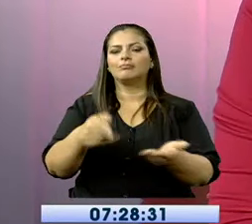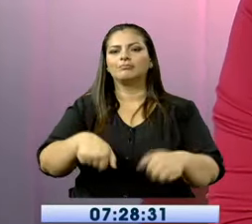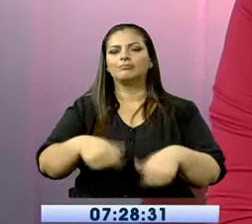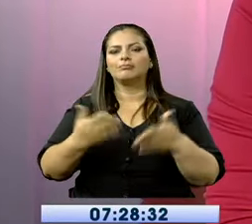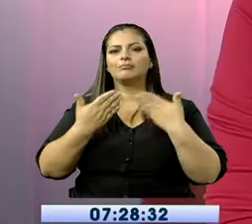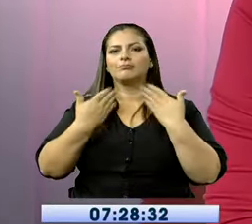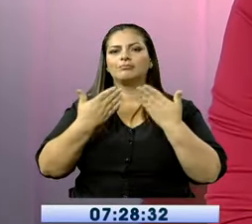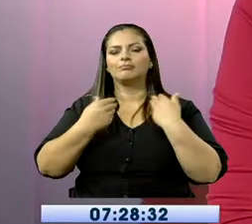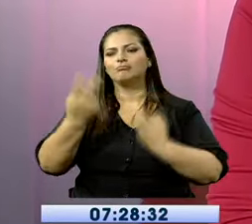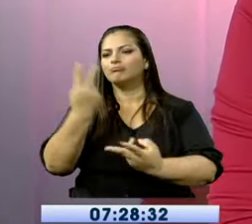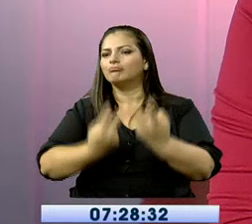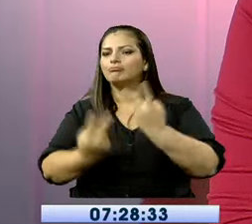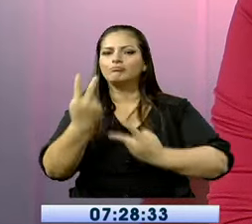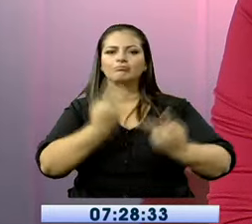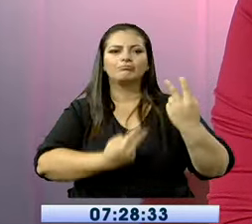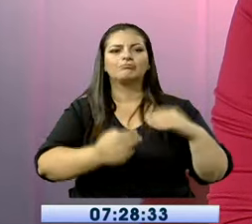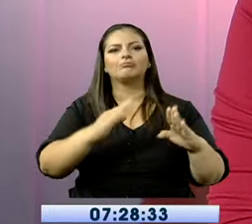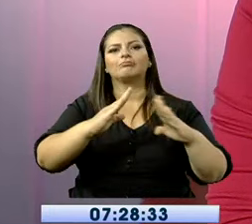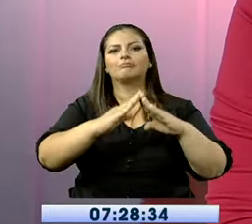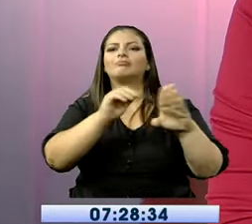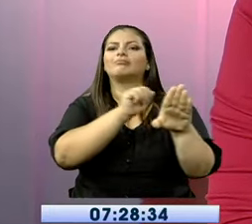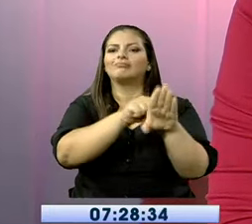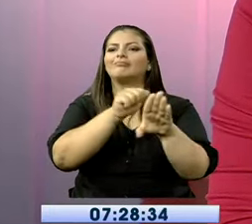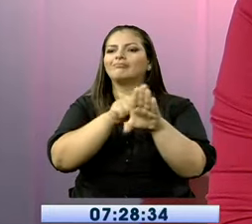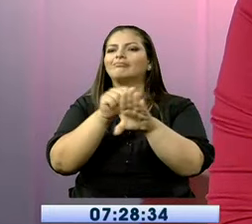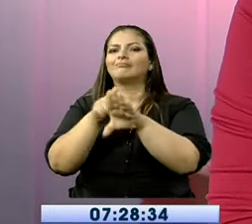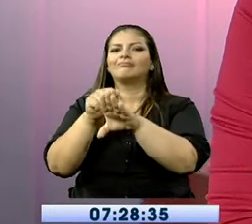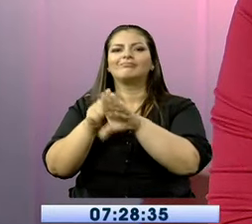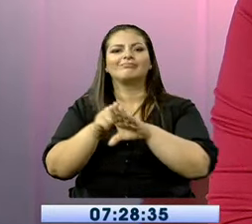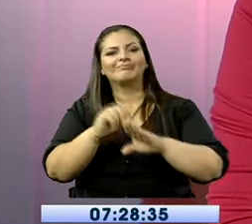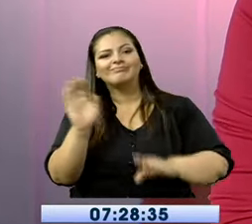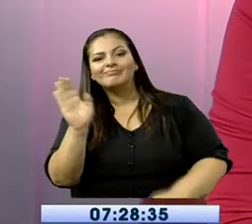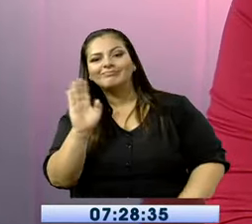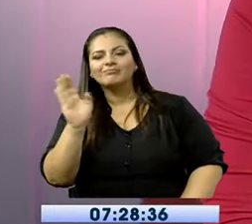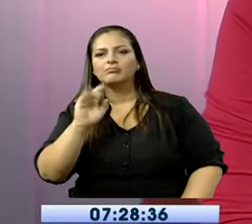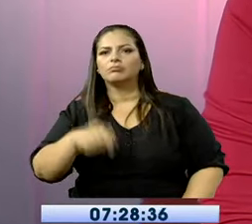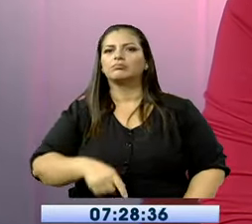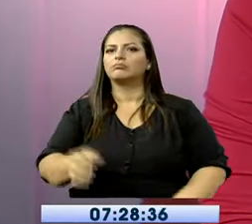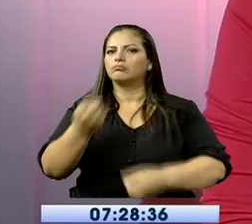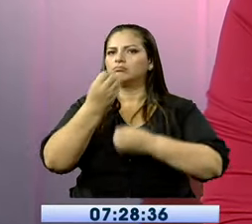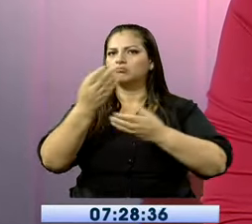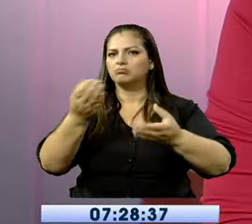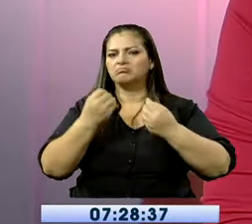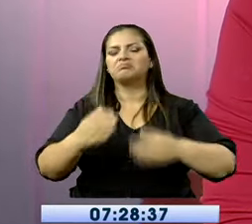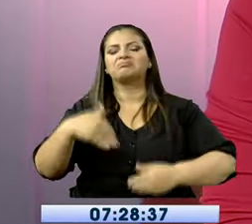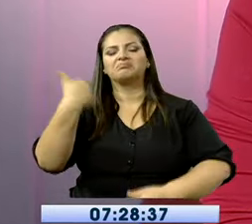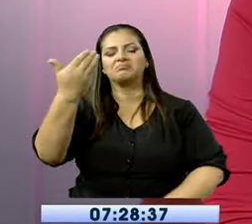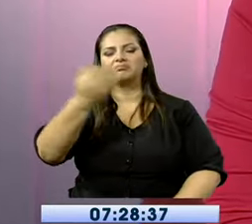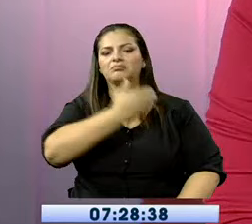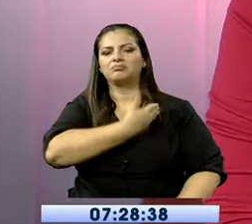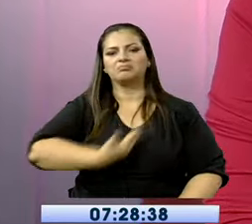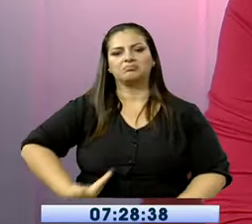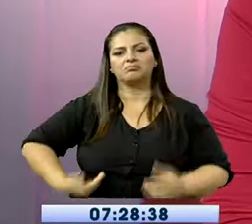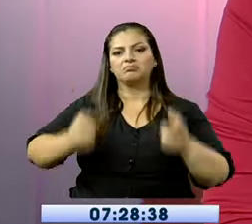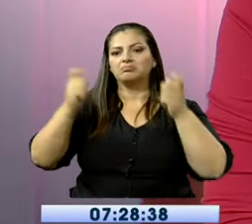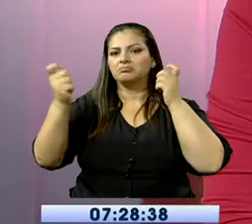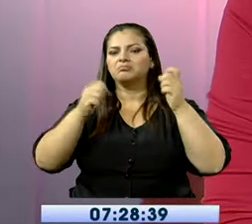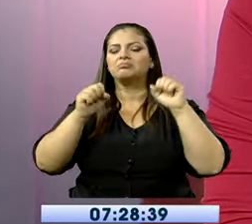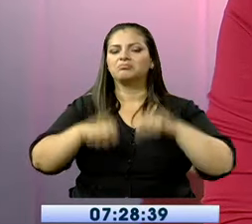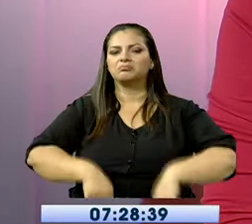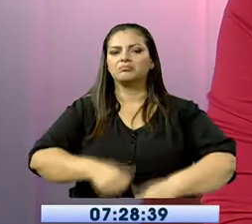Guayaquil. Durante su recorrido, Lasso reiteró su compromiso de crear 1 millón de empleos en su